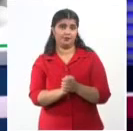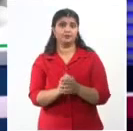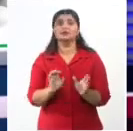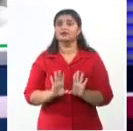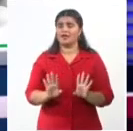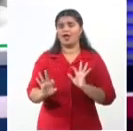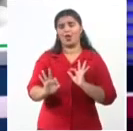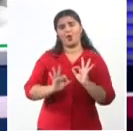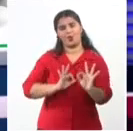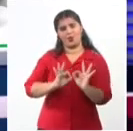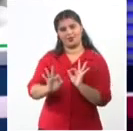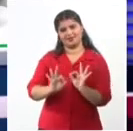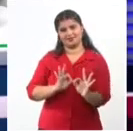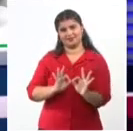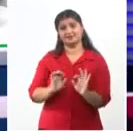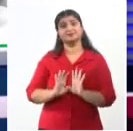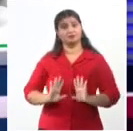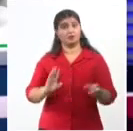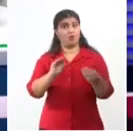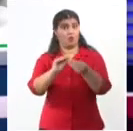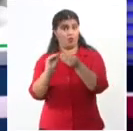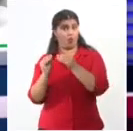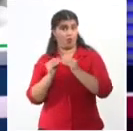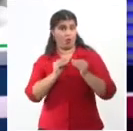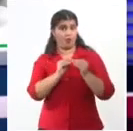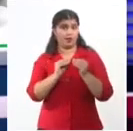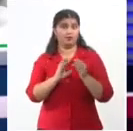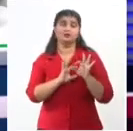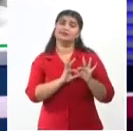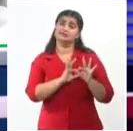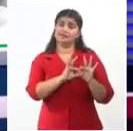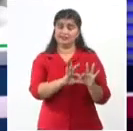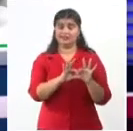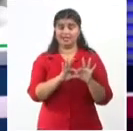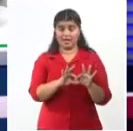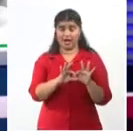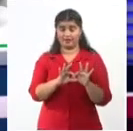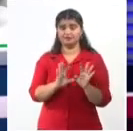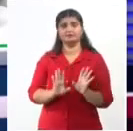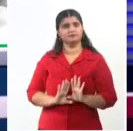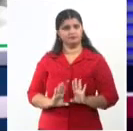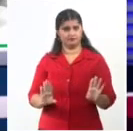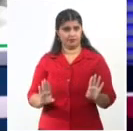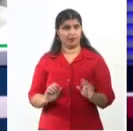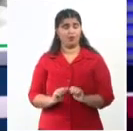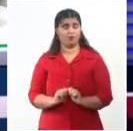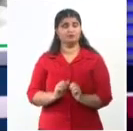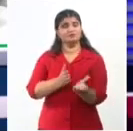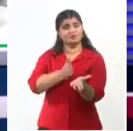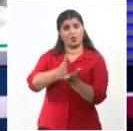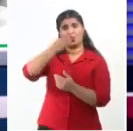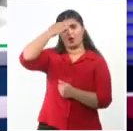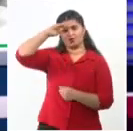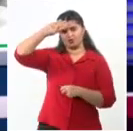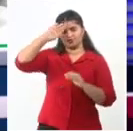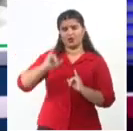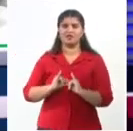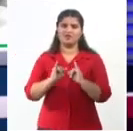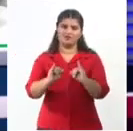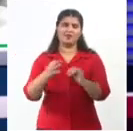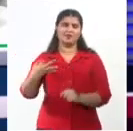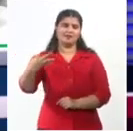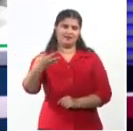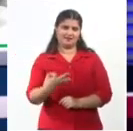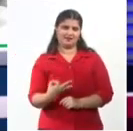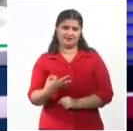cuídese mucho. La propagación de la variante Omicron por el mundo es noticia, pero usted manténgase informado con cada una de